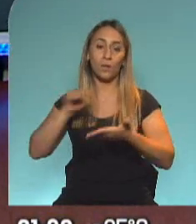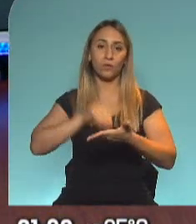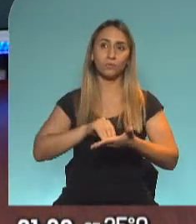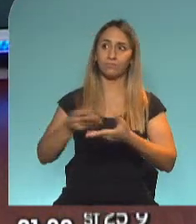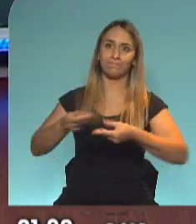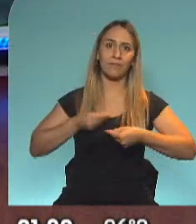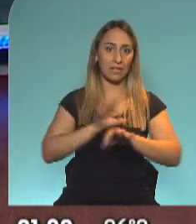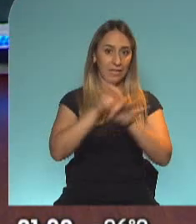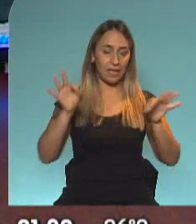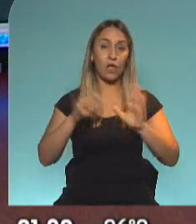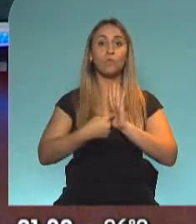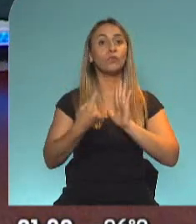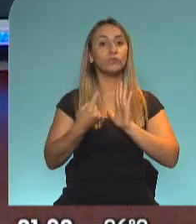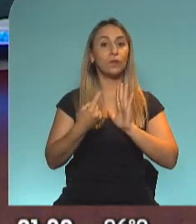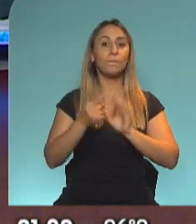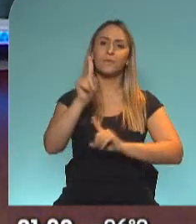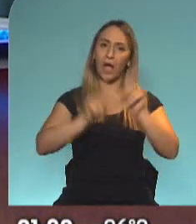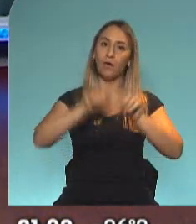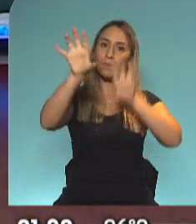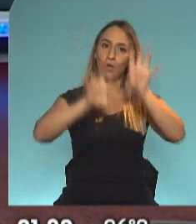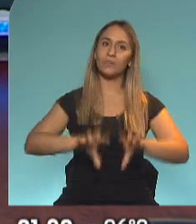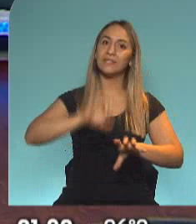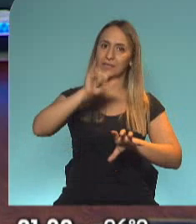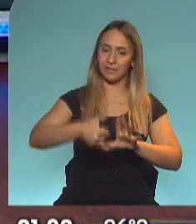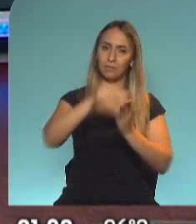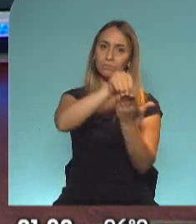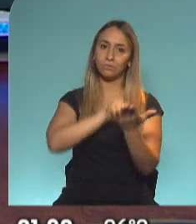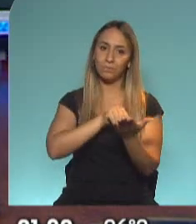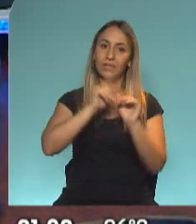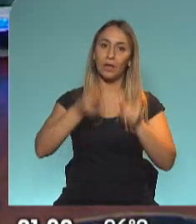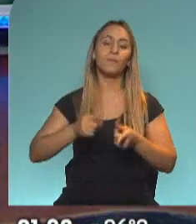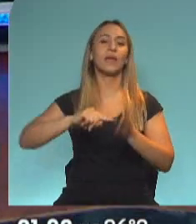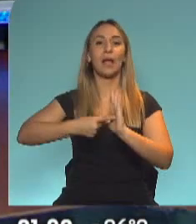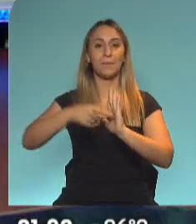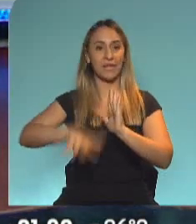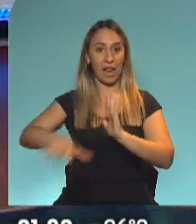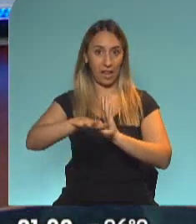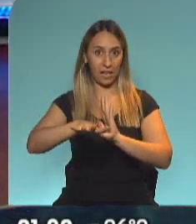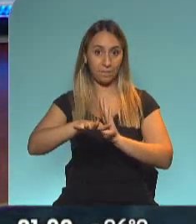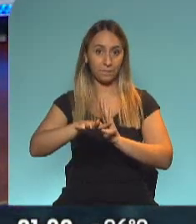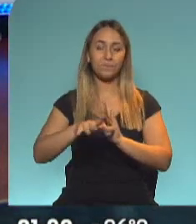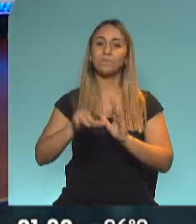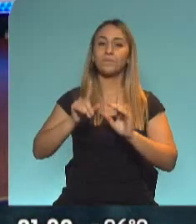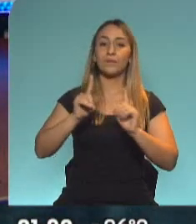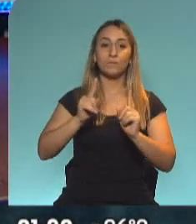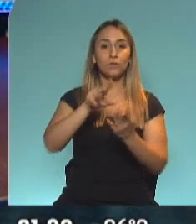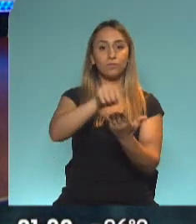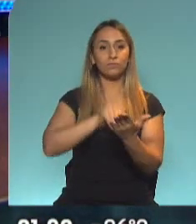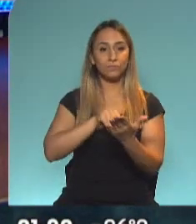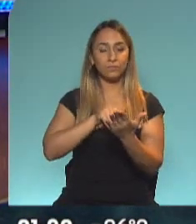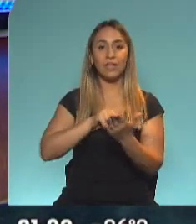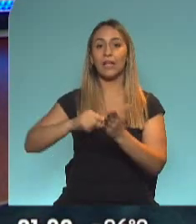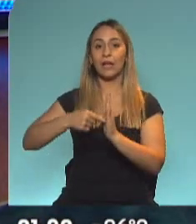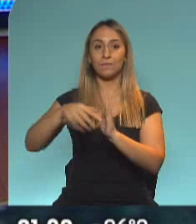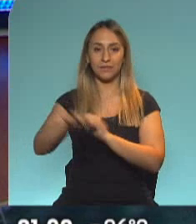en el país. Sí lo hicieron algunas provincias y la ciudad de Buenos Aires. Tomamos el reporte de Ciudad de Buenos